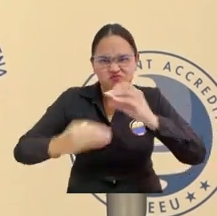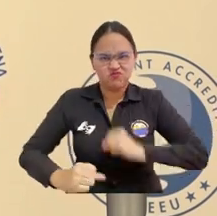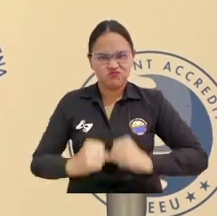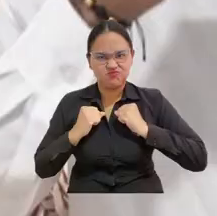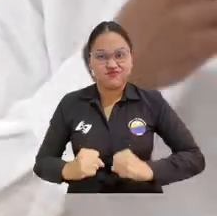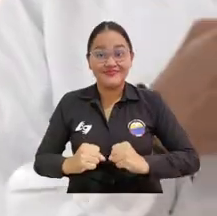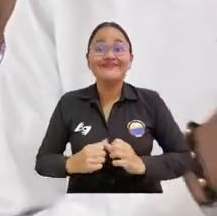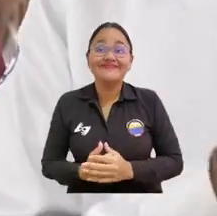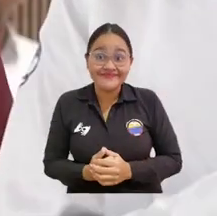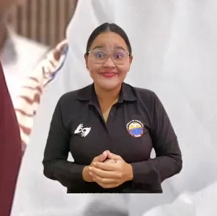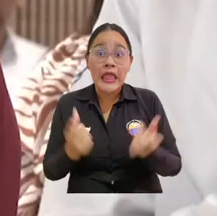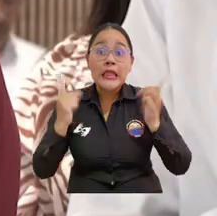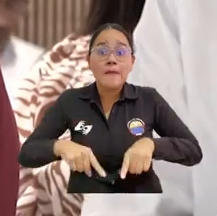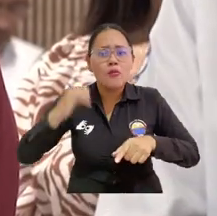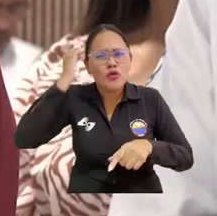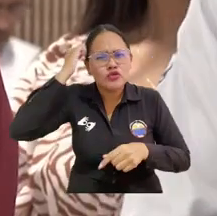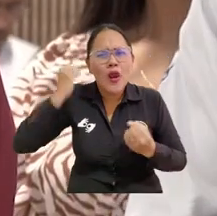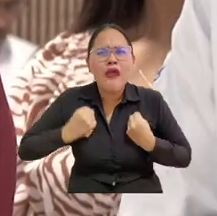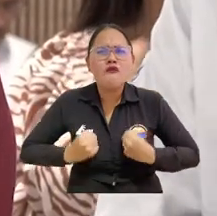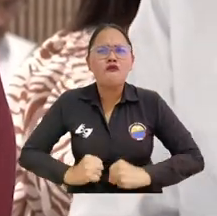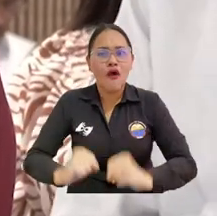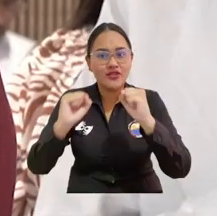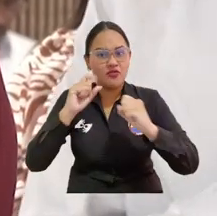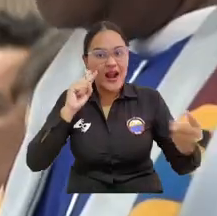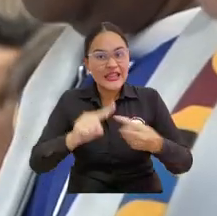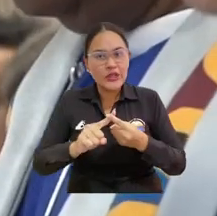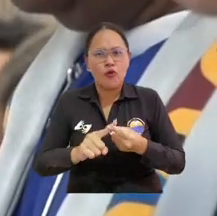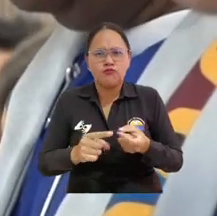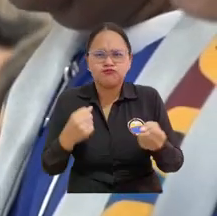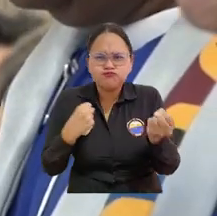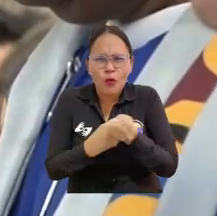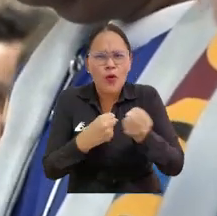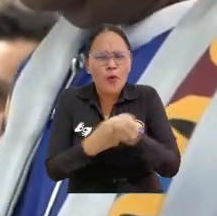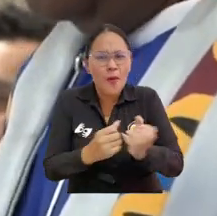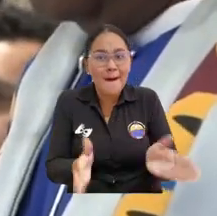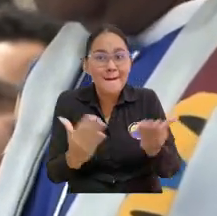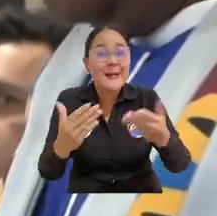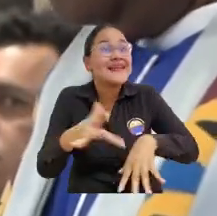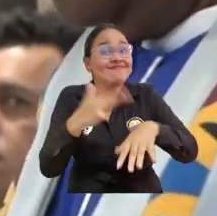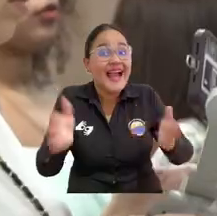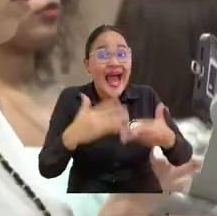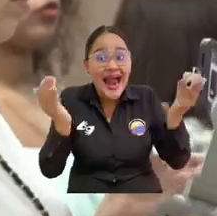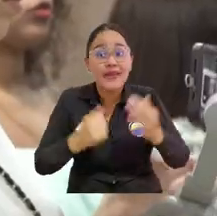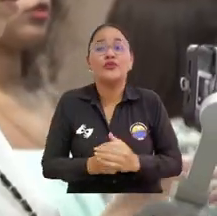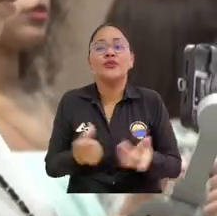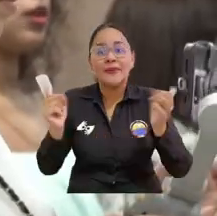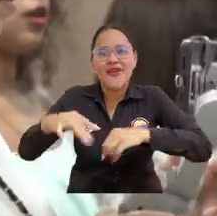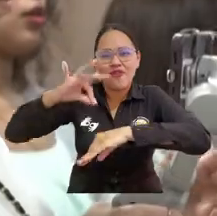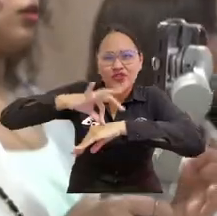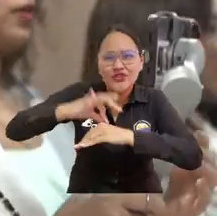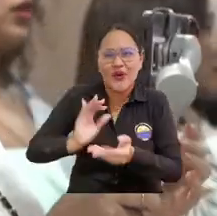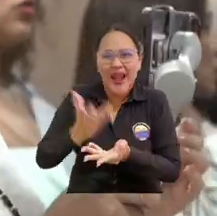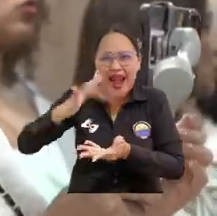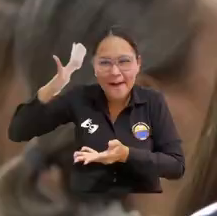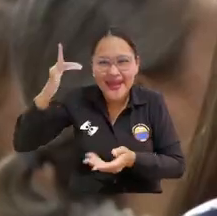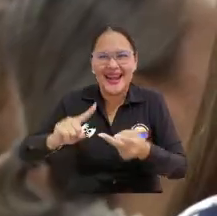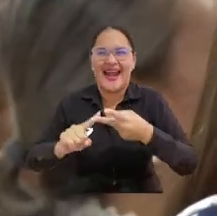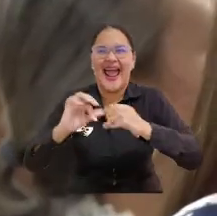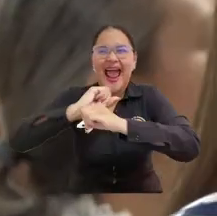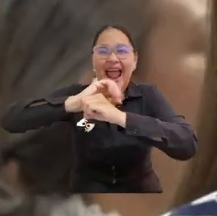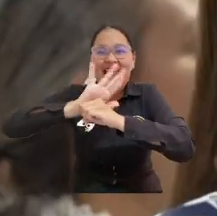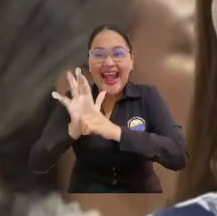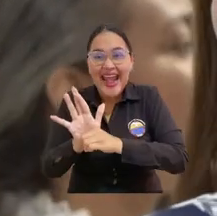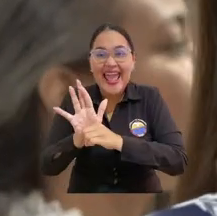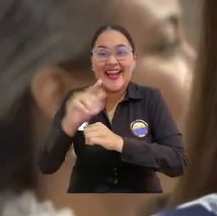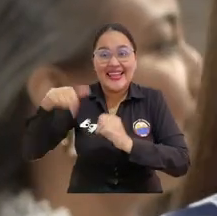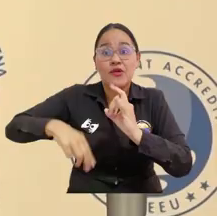forma permanente. El esfuerzo de los profesores para sacar lo mejor de ustedes fue desafiante. El esfuerzo de todo el equipo de Tras la Perla